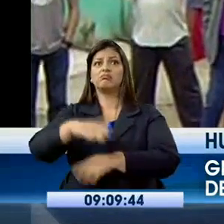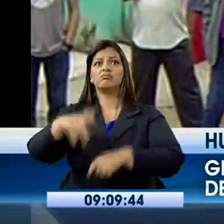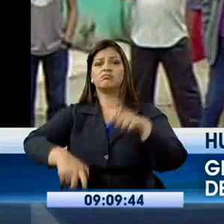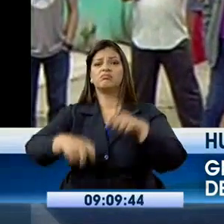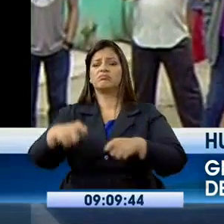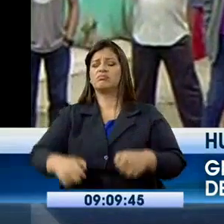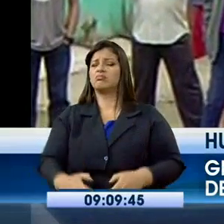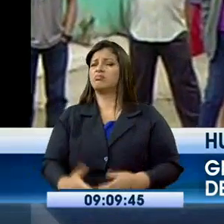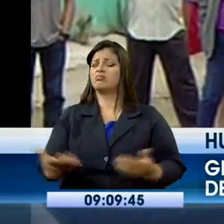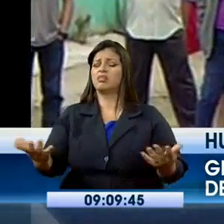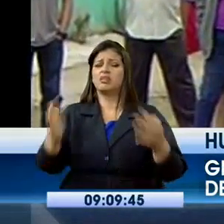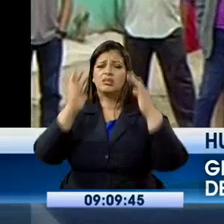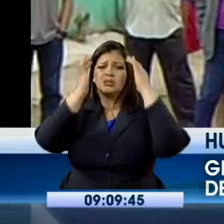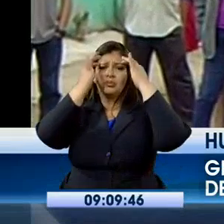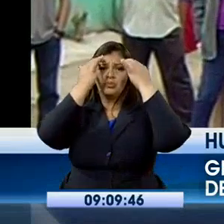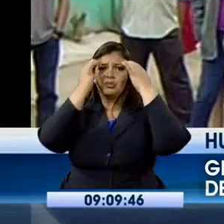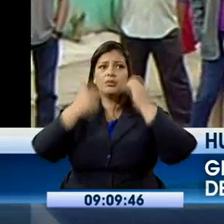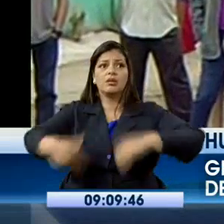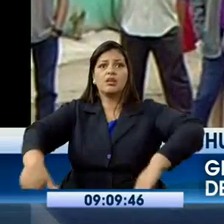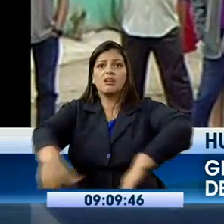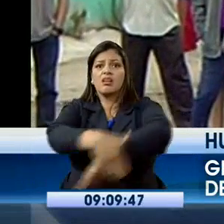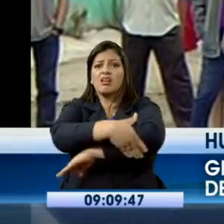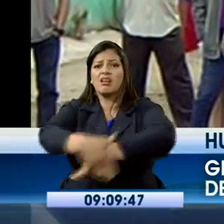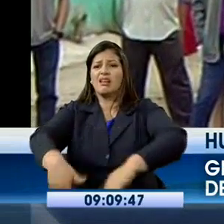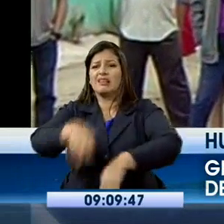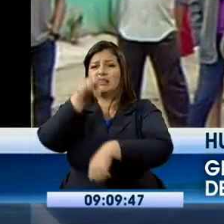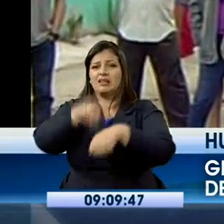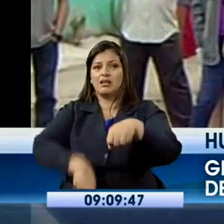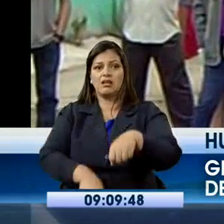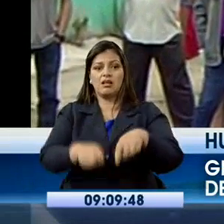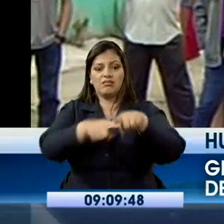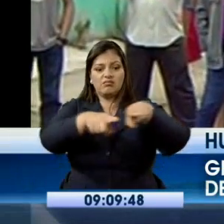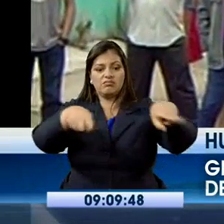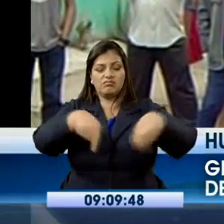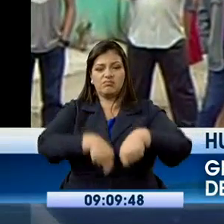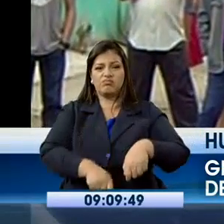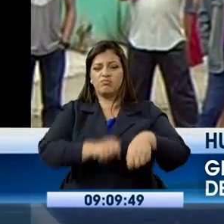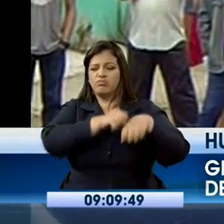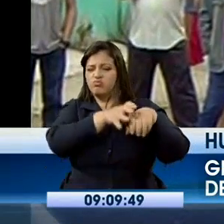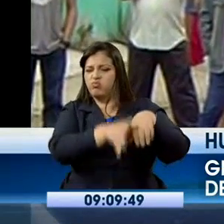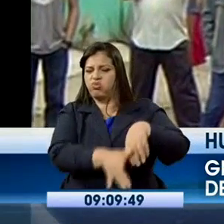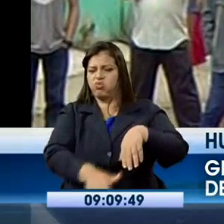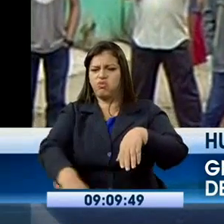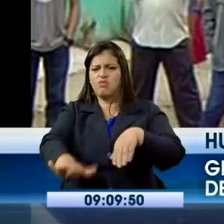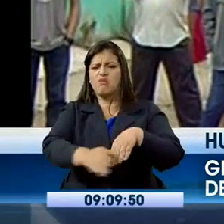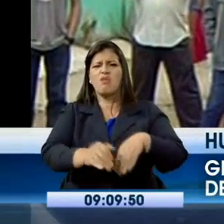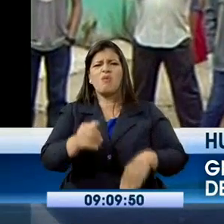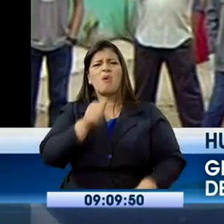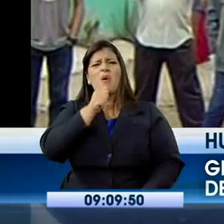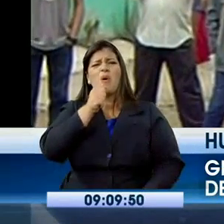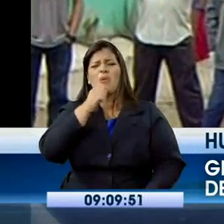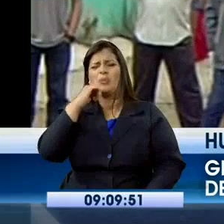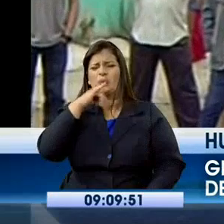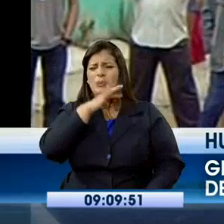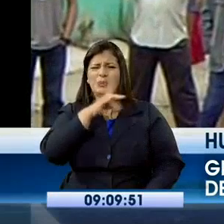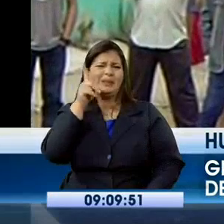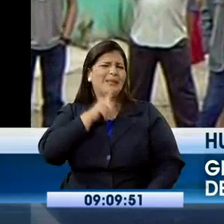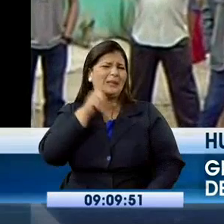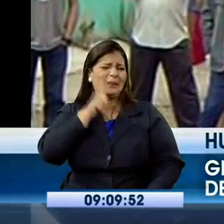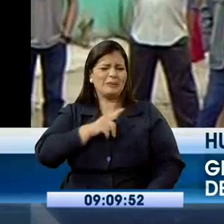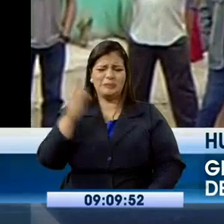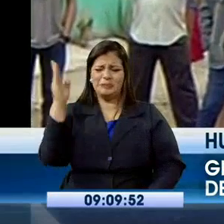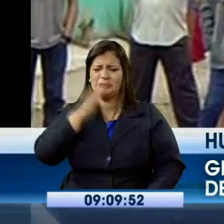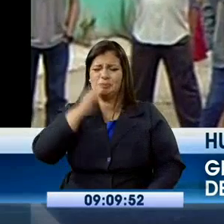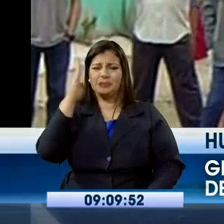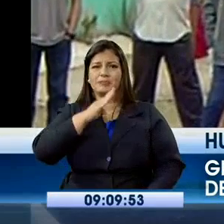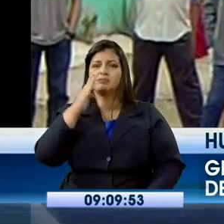para que no existan más inconvenientes. Ustedes, como ya lo he dicho, no lo pueden percibir, el olor es bastante fuerte, y lo que piden es que esta obra, como ya dije,